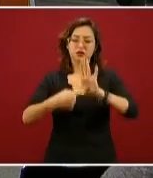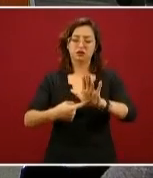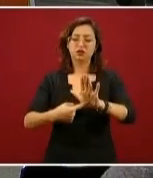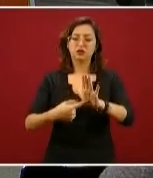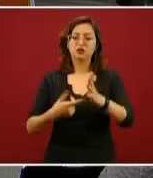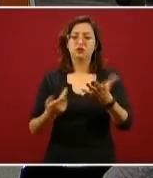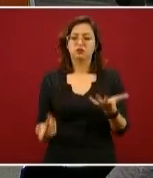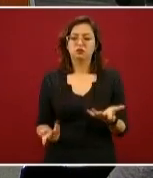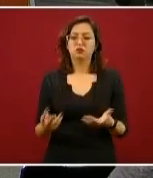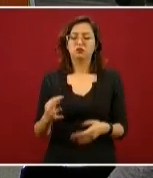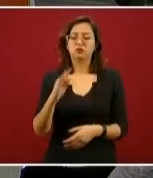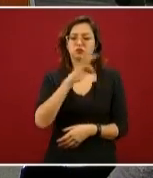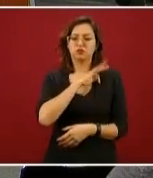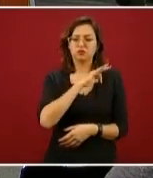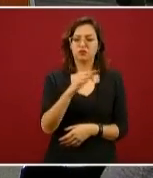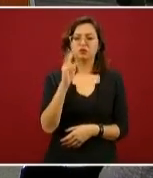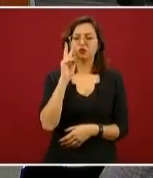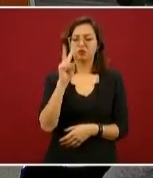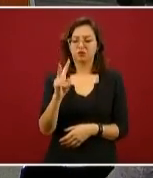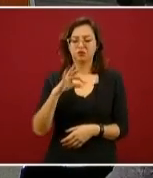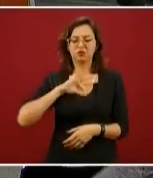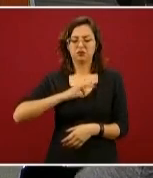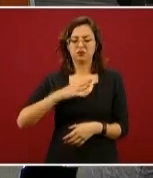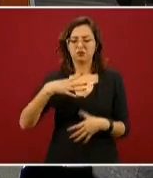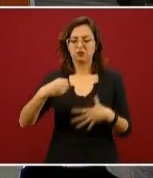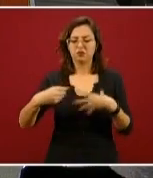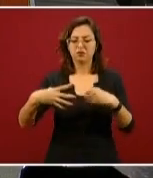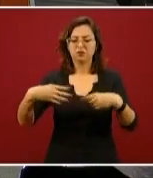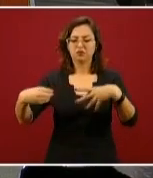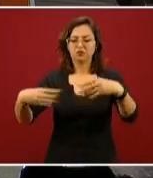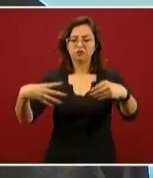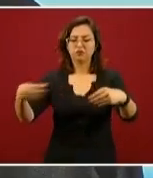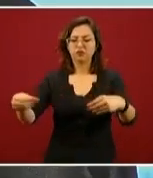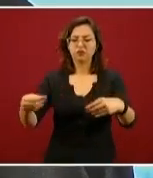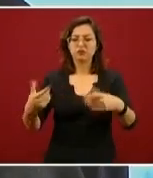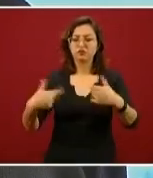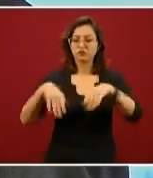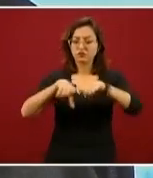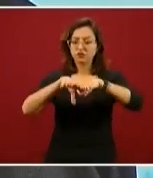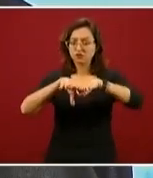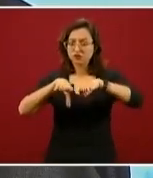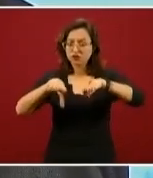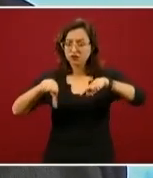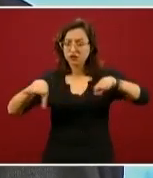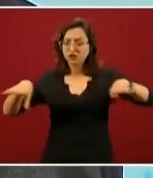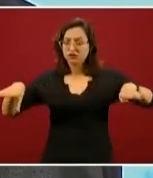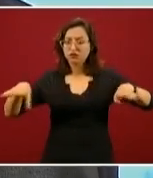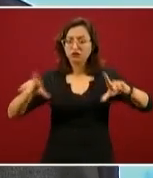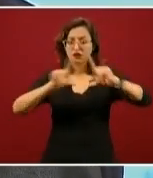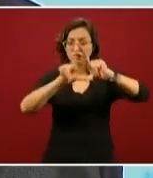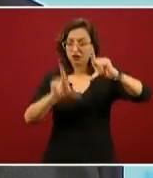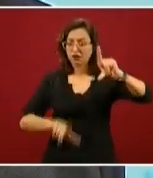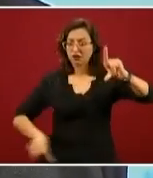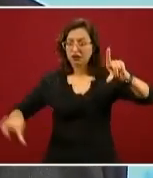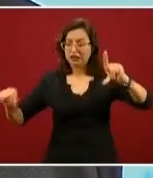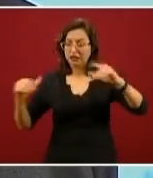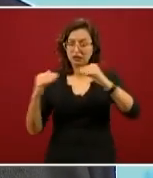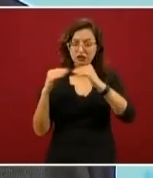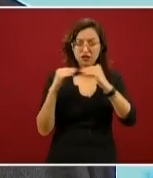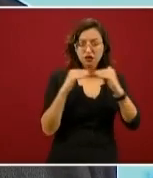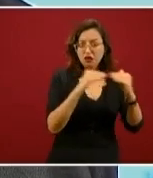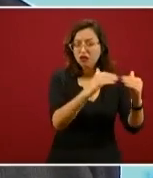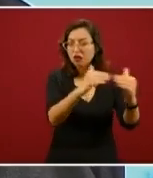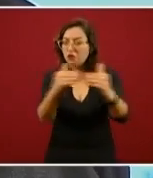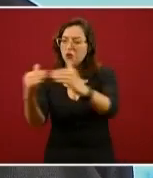es predecible por los métodos epidemiológicos, que esta epidemia no se comporta en forma homogénea a lo largo del territorio nacional. Esto tiene que